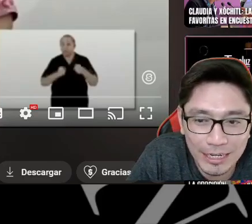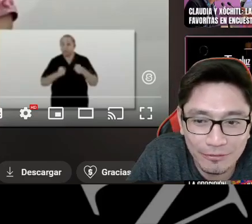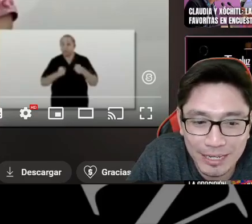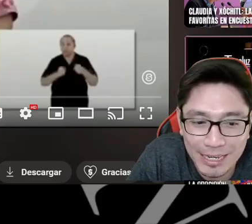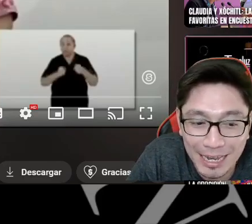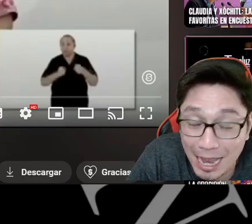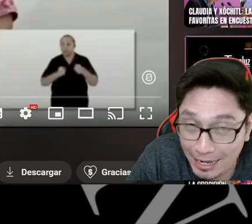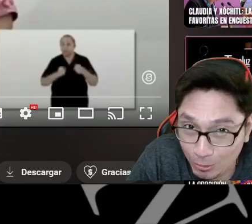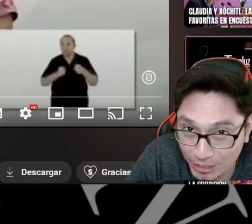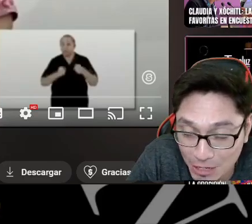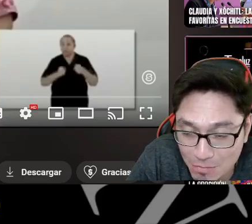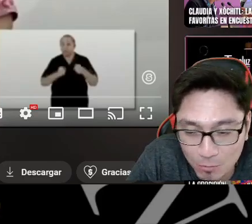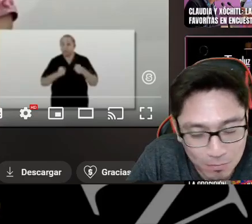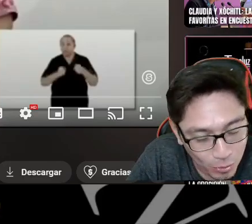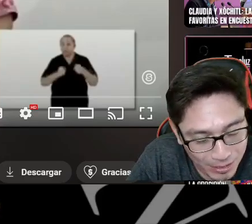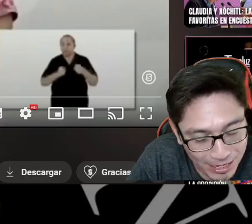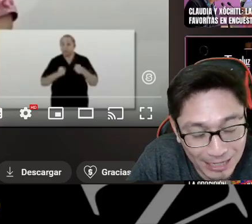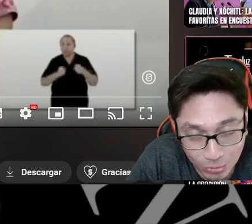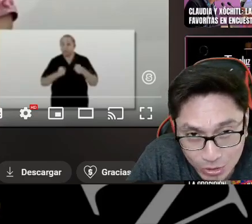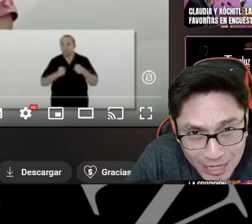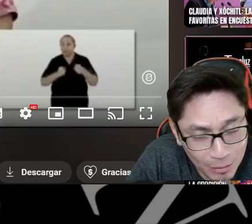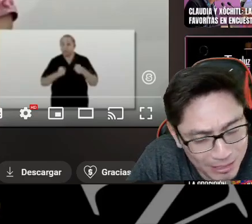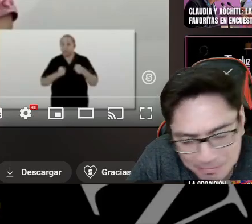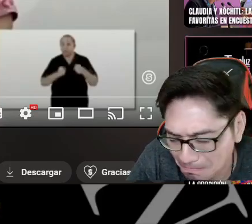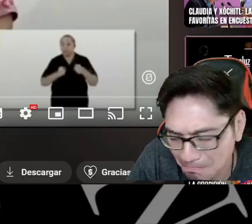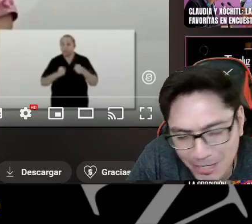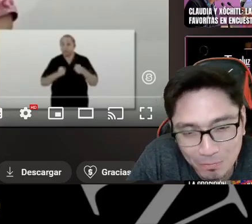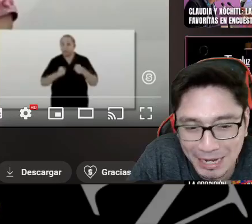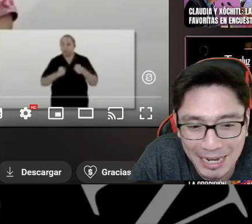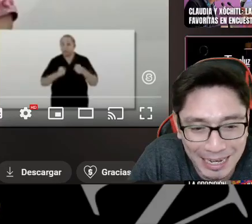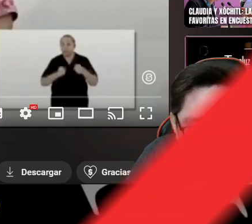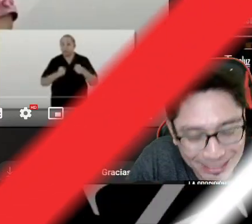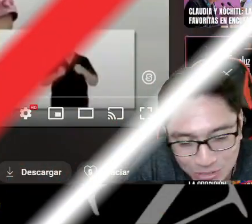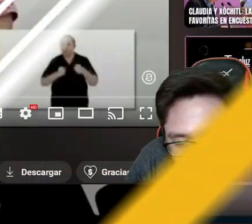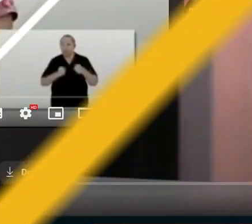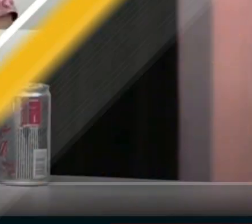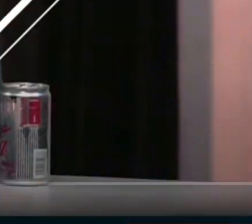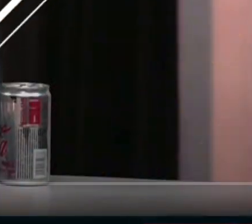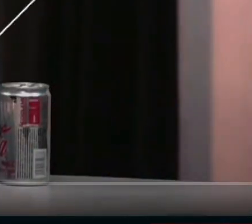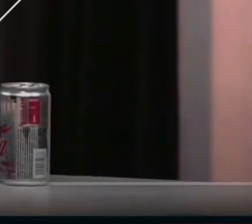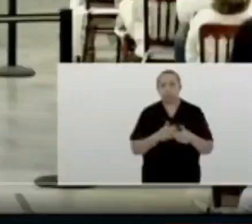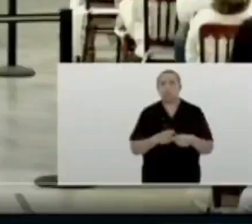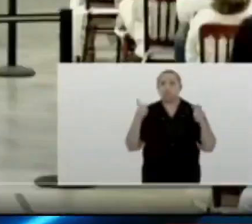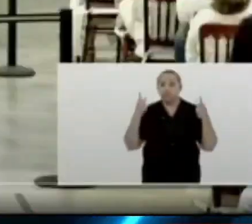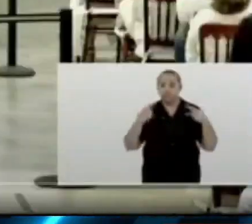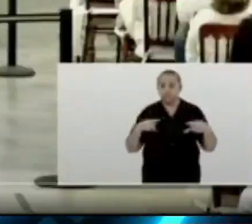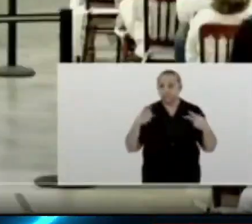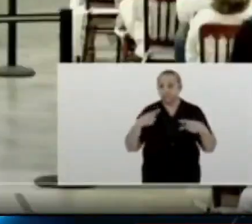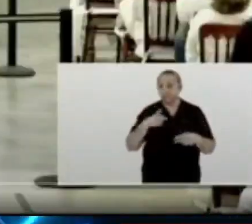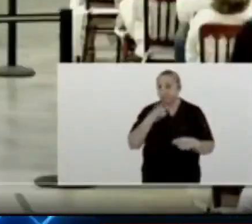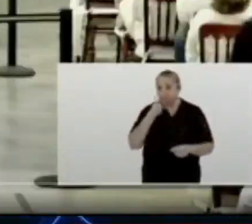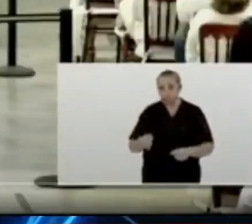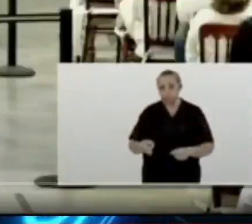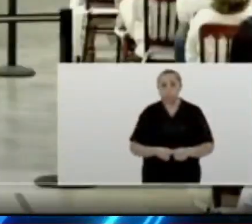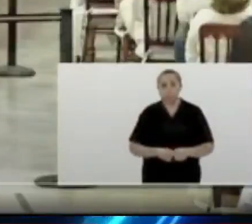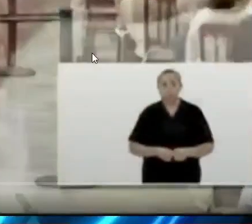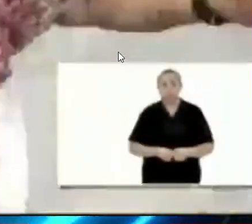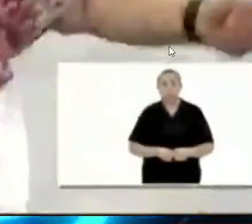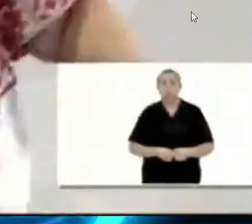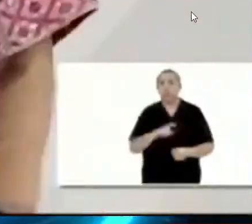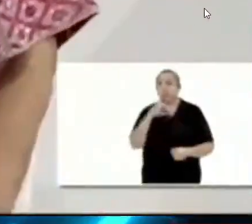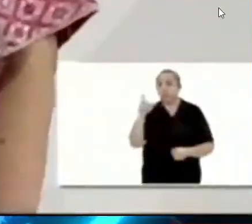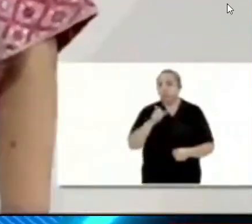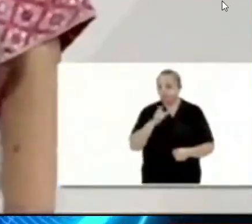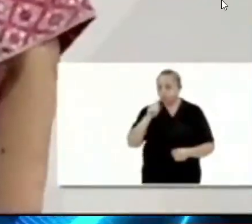creo que se refería a Claudia Sheinbaum, porque a Xóchitl Gálvez, pero para nada. Escuchemos. Personalidades brillantes como la de